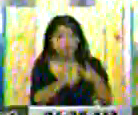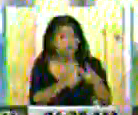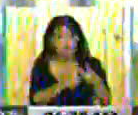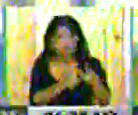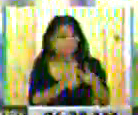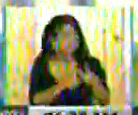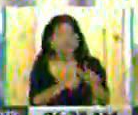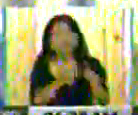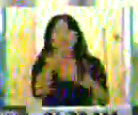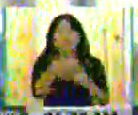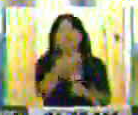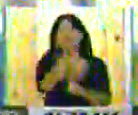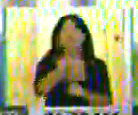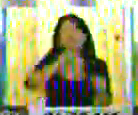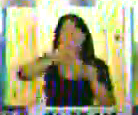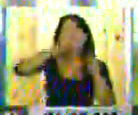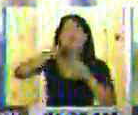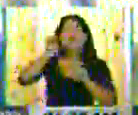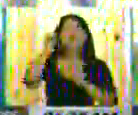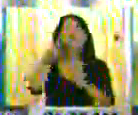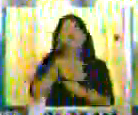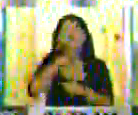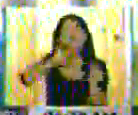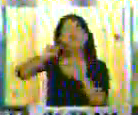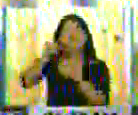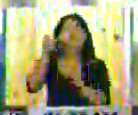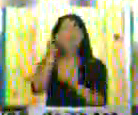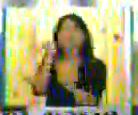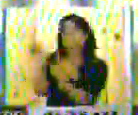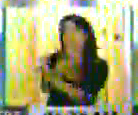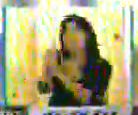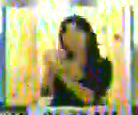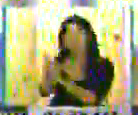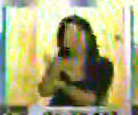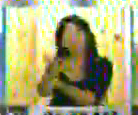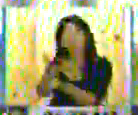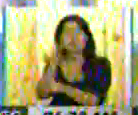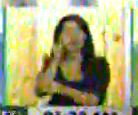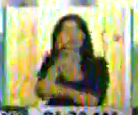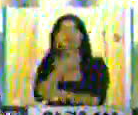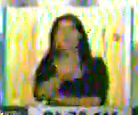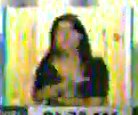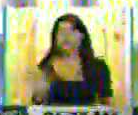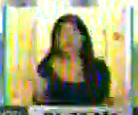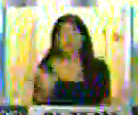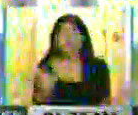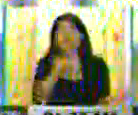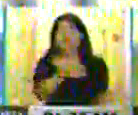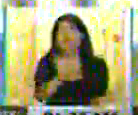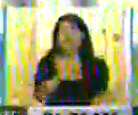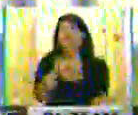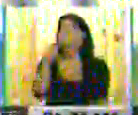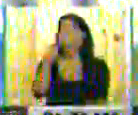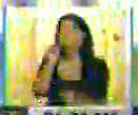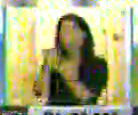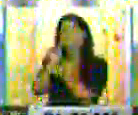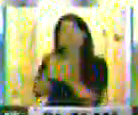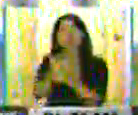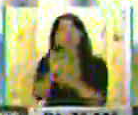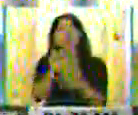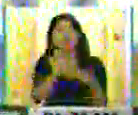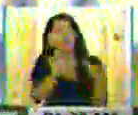demostrado. Son misóginos. Lo que les gusta es pegar a las mujeres, ofender a las mujeres. Lo que son muy, muy buenos con el Parlamento. Con